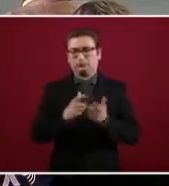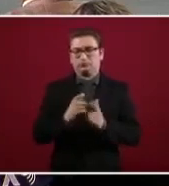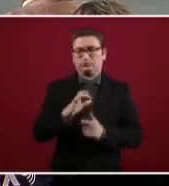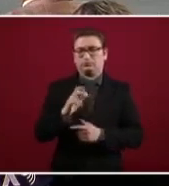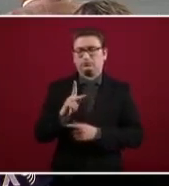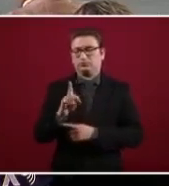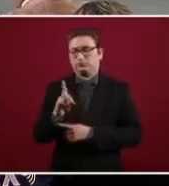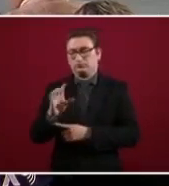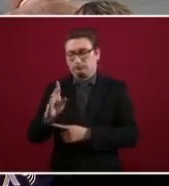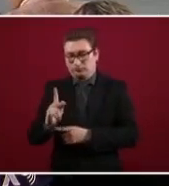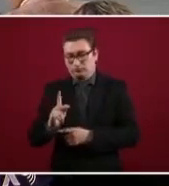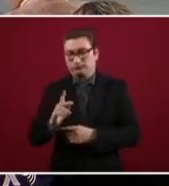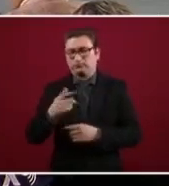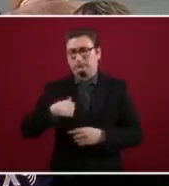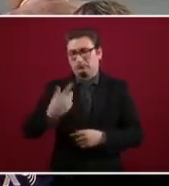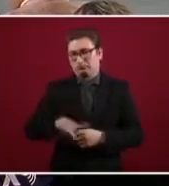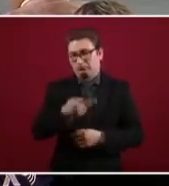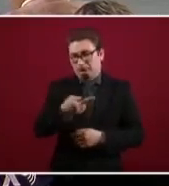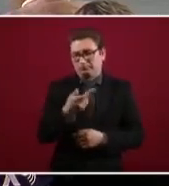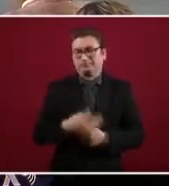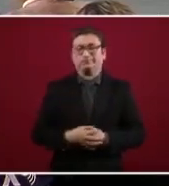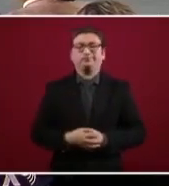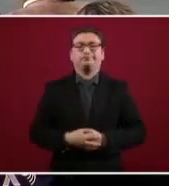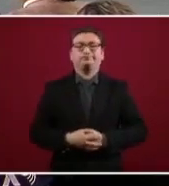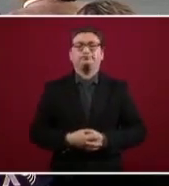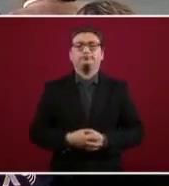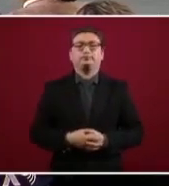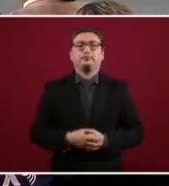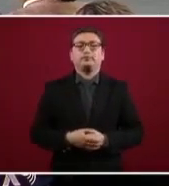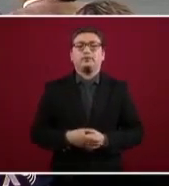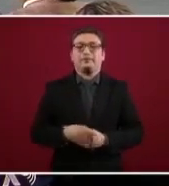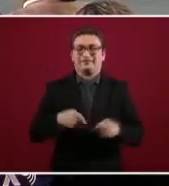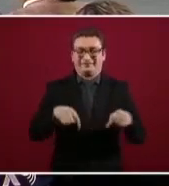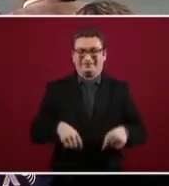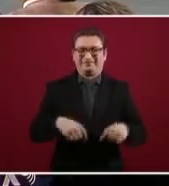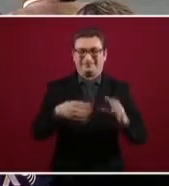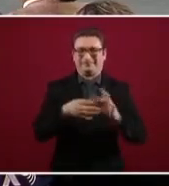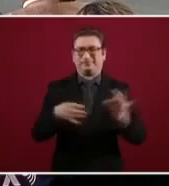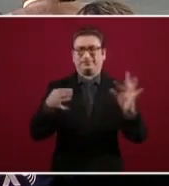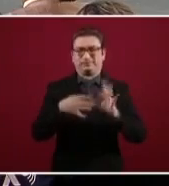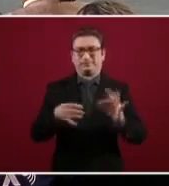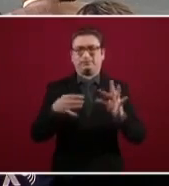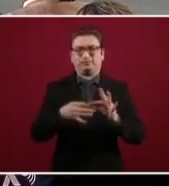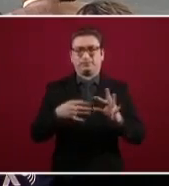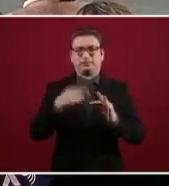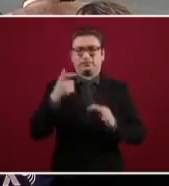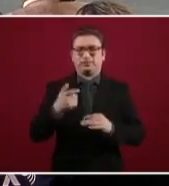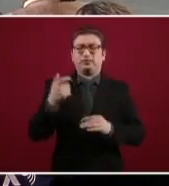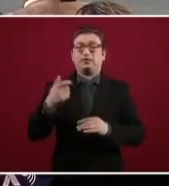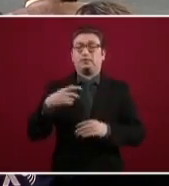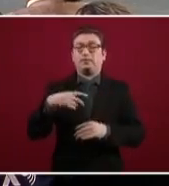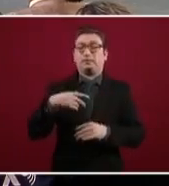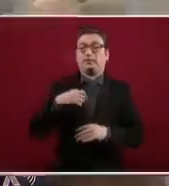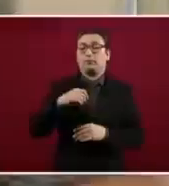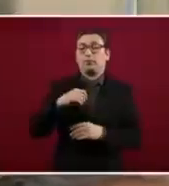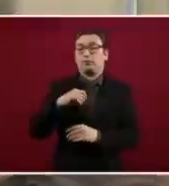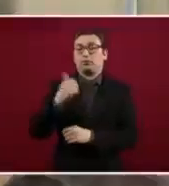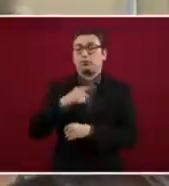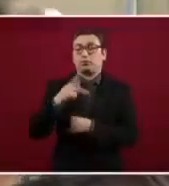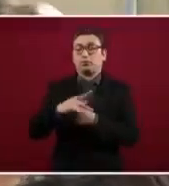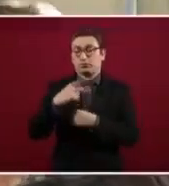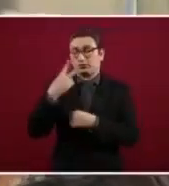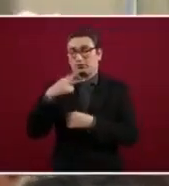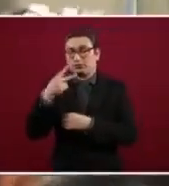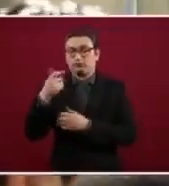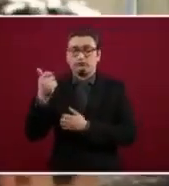es es referente a que aquí se ha hablado de que las remesas se van a usar para el